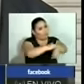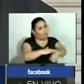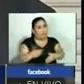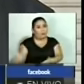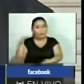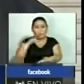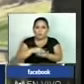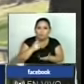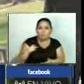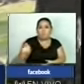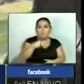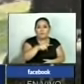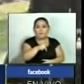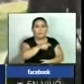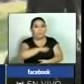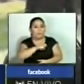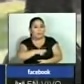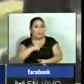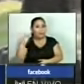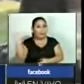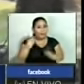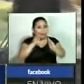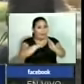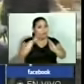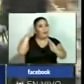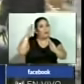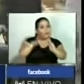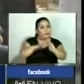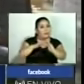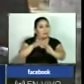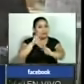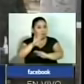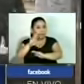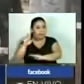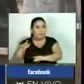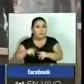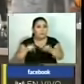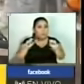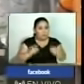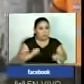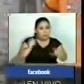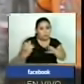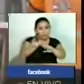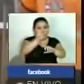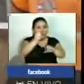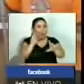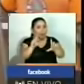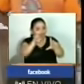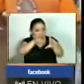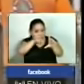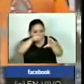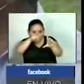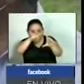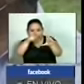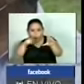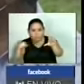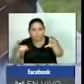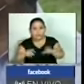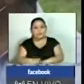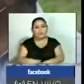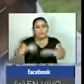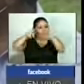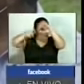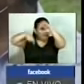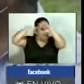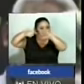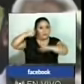todos seamos responsables y que se respete la cuarentena domiciliar para lograr aplanar la curva de contagios. Con